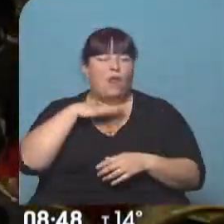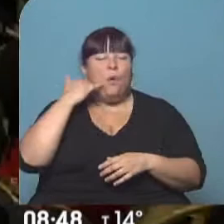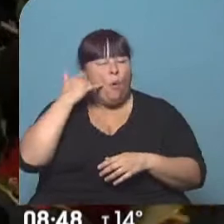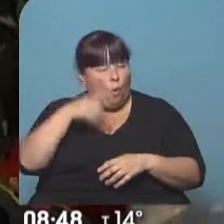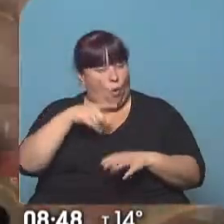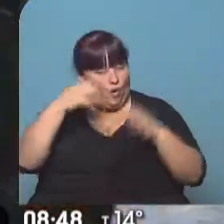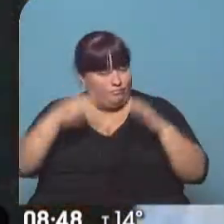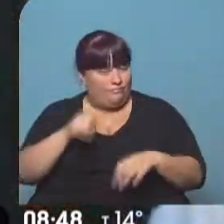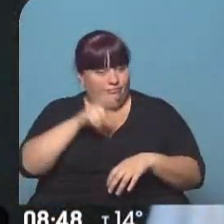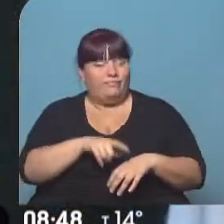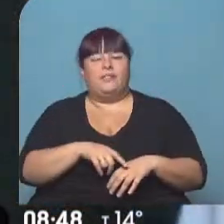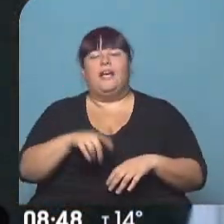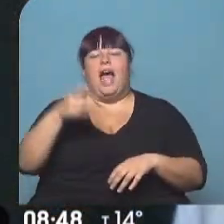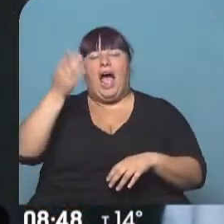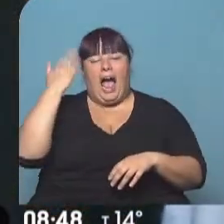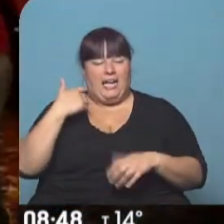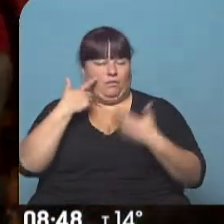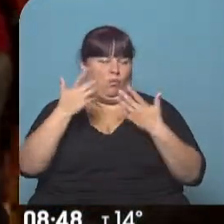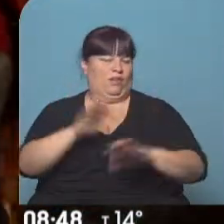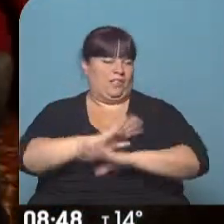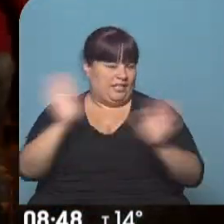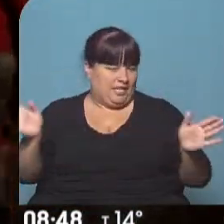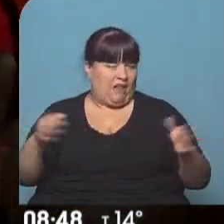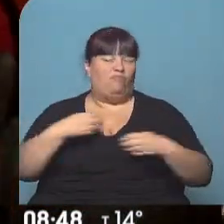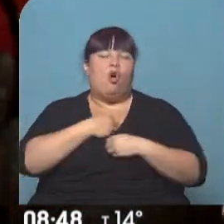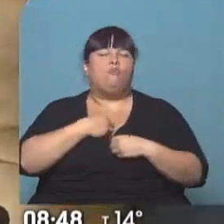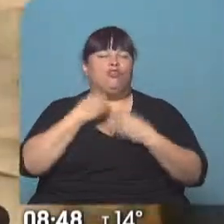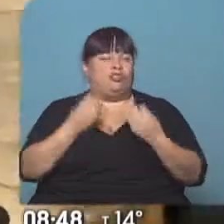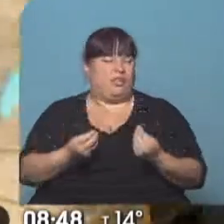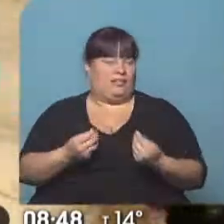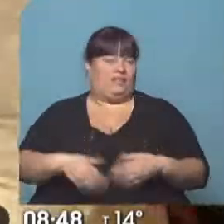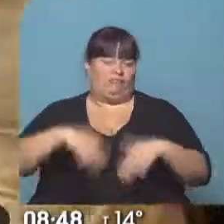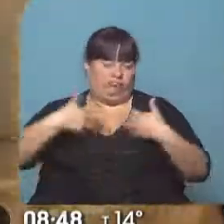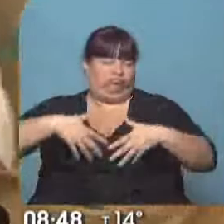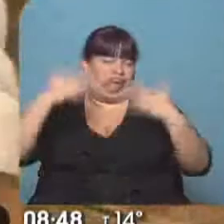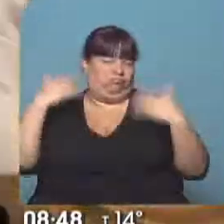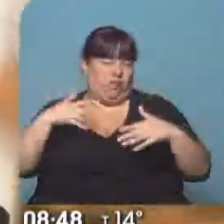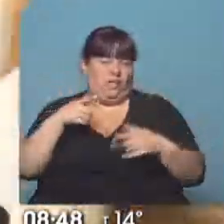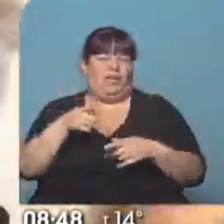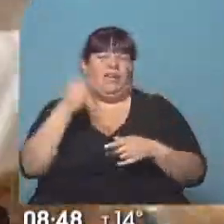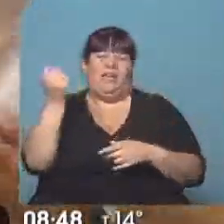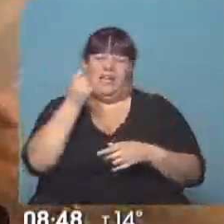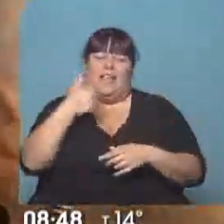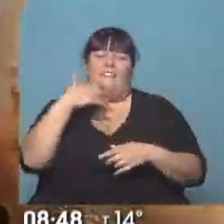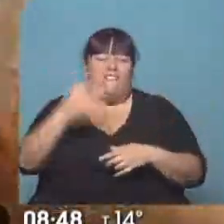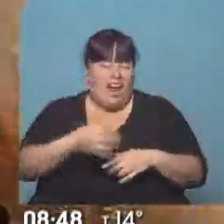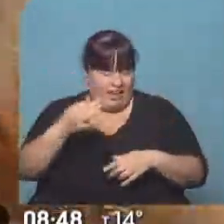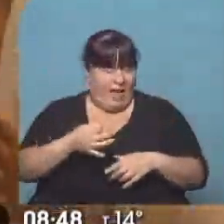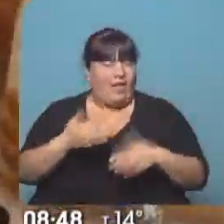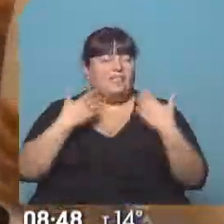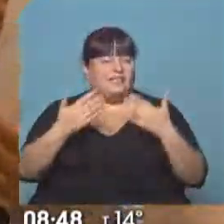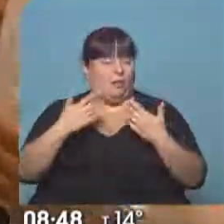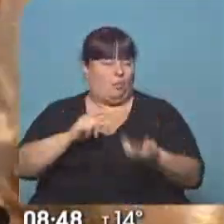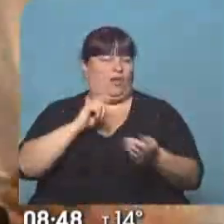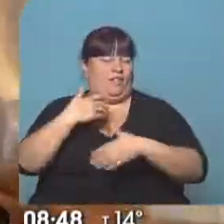en particular ayer reflejaron el sentimiento grande que tienen de que con la verdad se puede